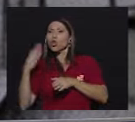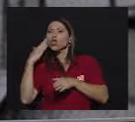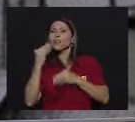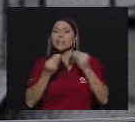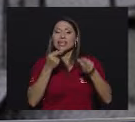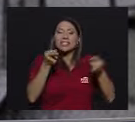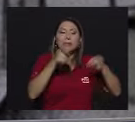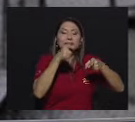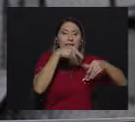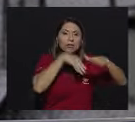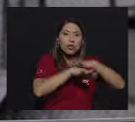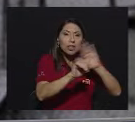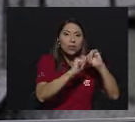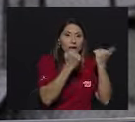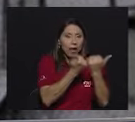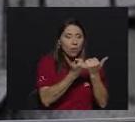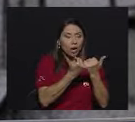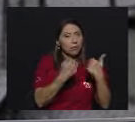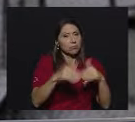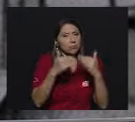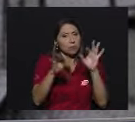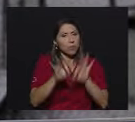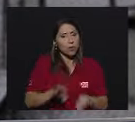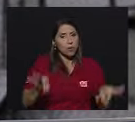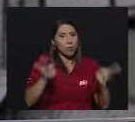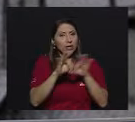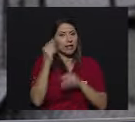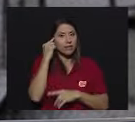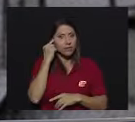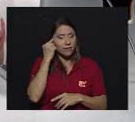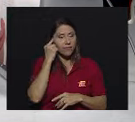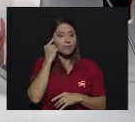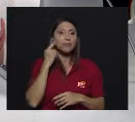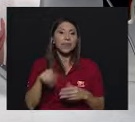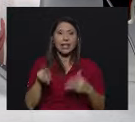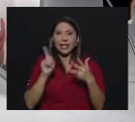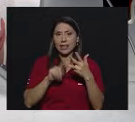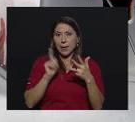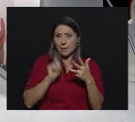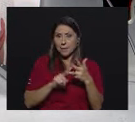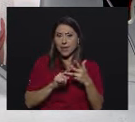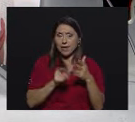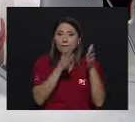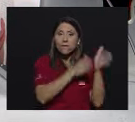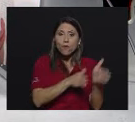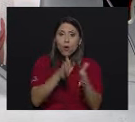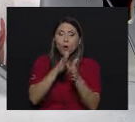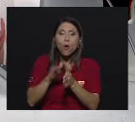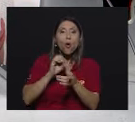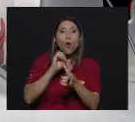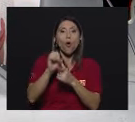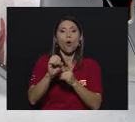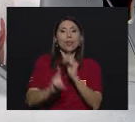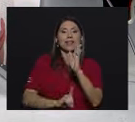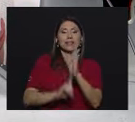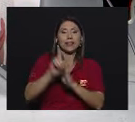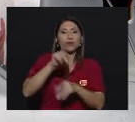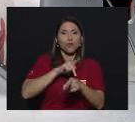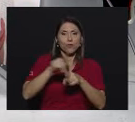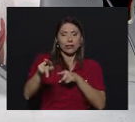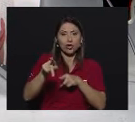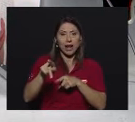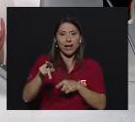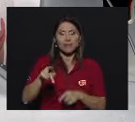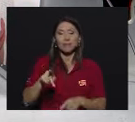niños? Son reflexiones muy importantes. Y otro tema también relevante es la formación o desarrollo profesional,